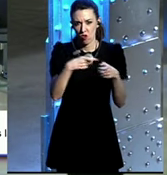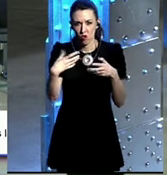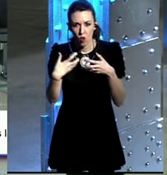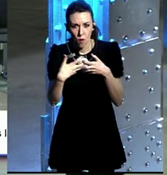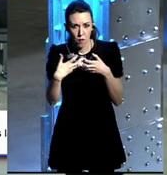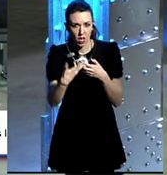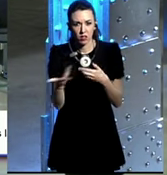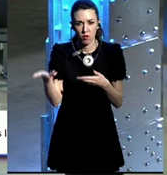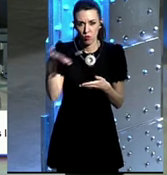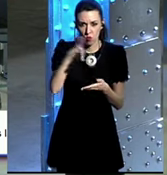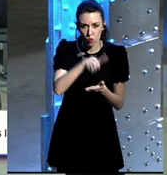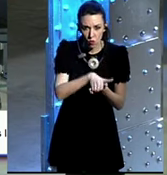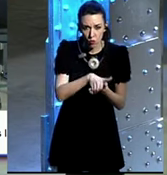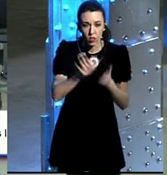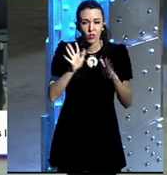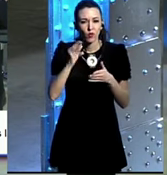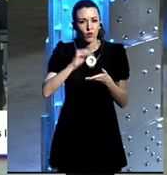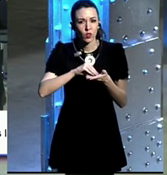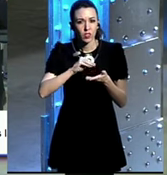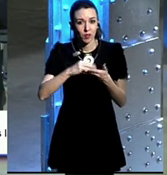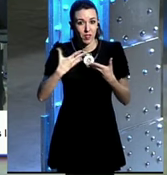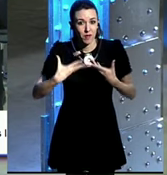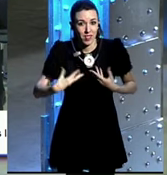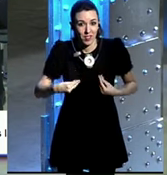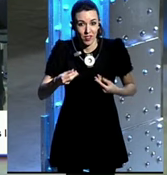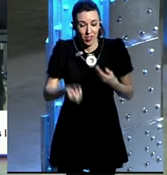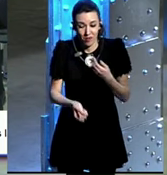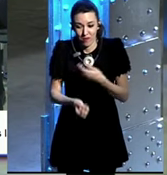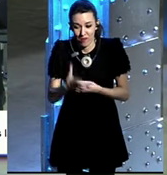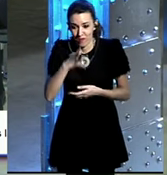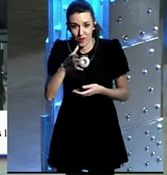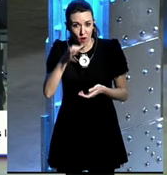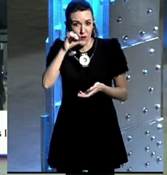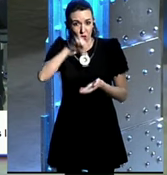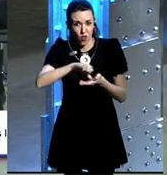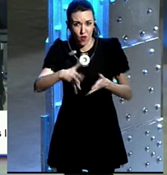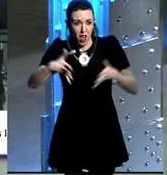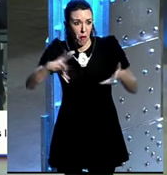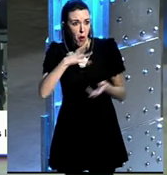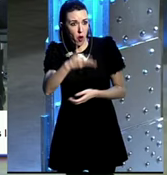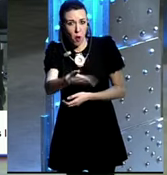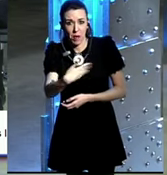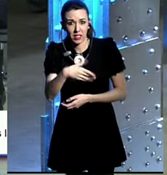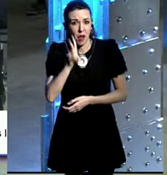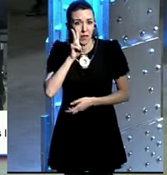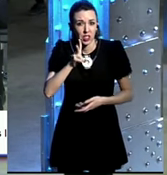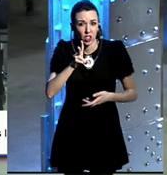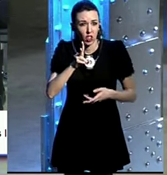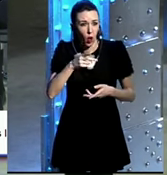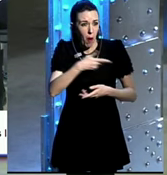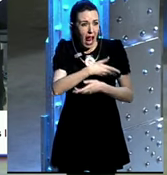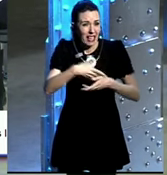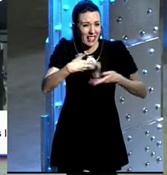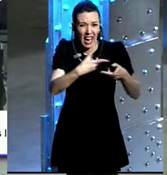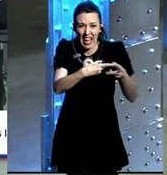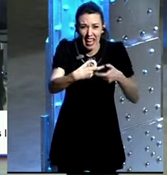muerte. Pero muchas veces las depresiones vienen en la gran ciudad donde no pasa nada, donde no has visto ni una gota de